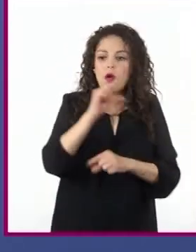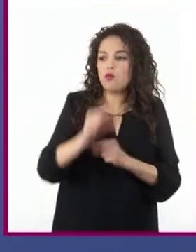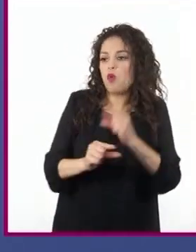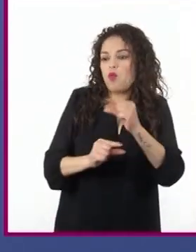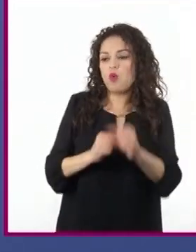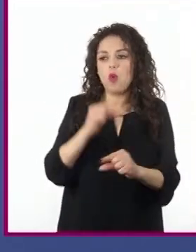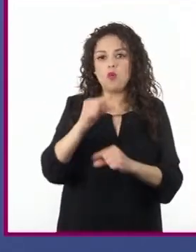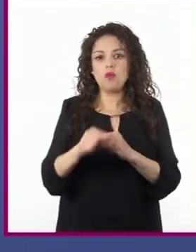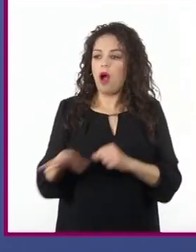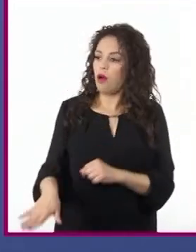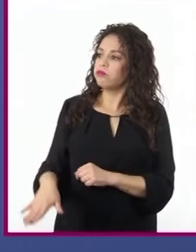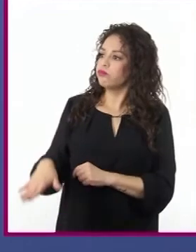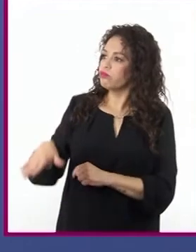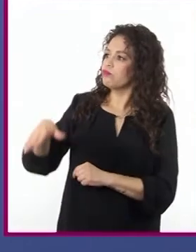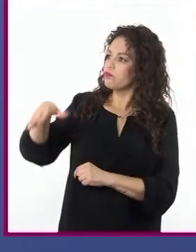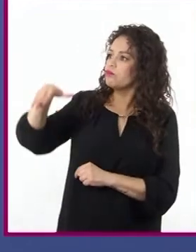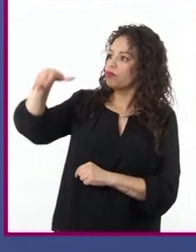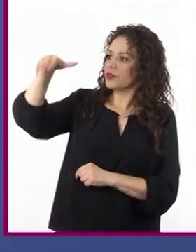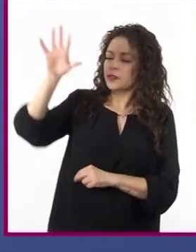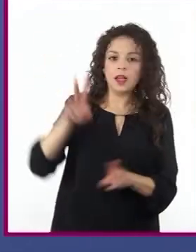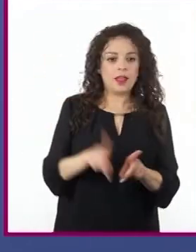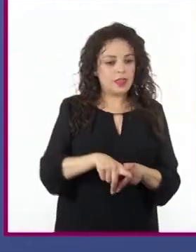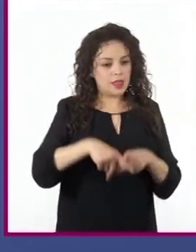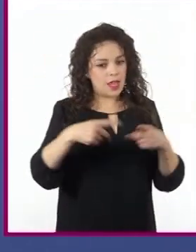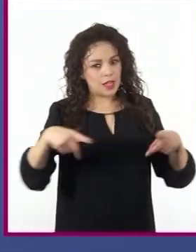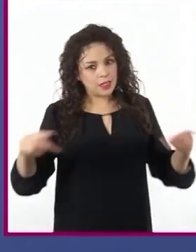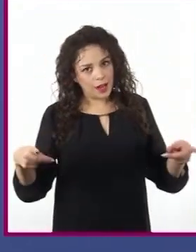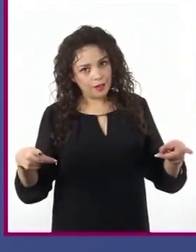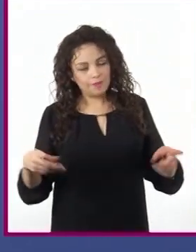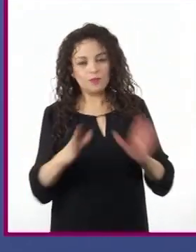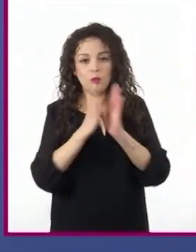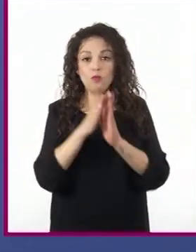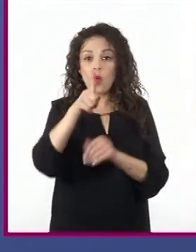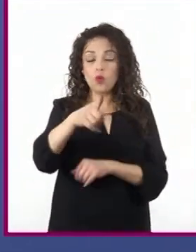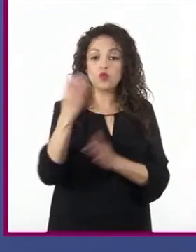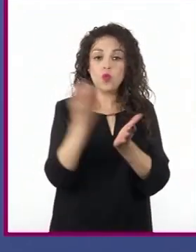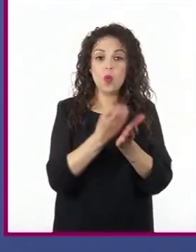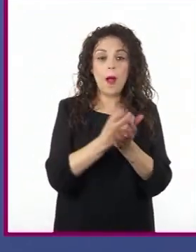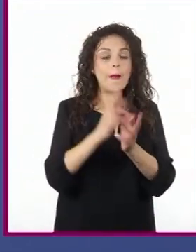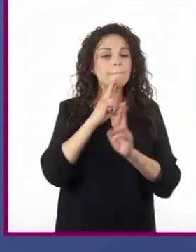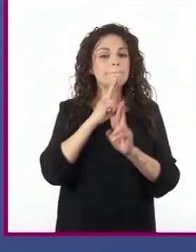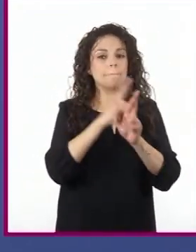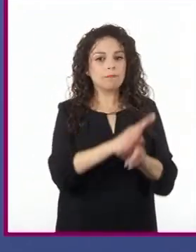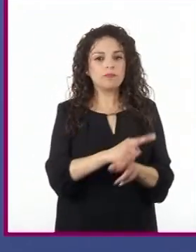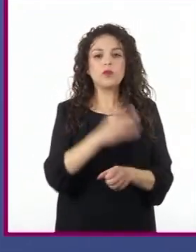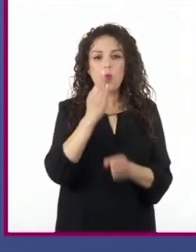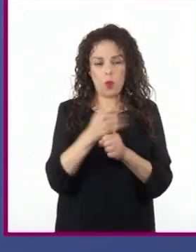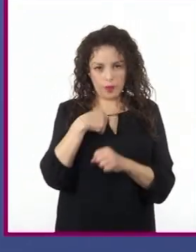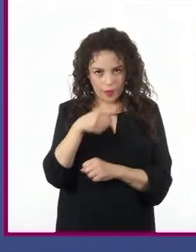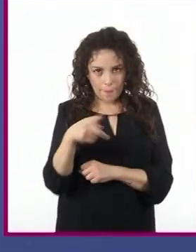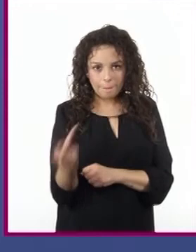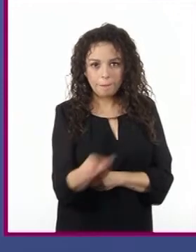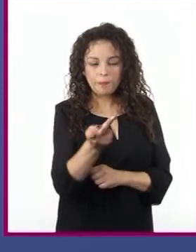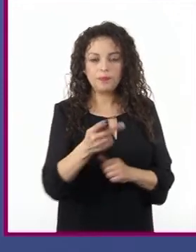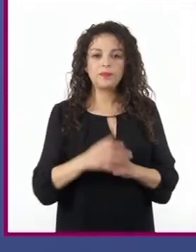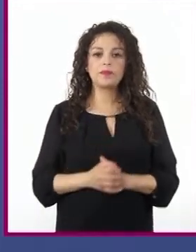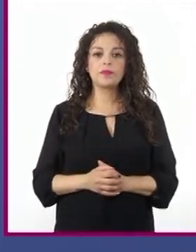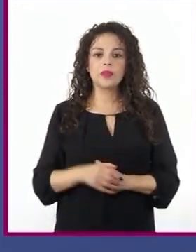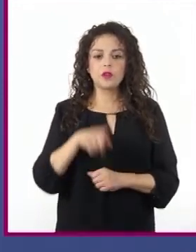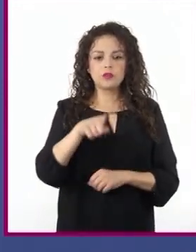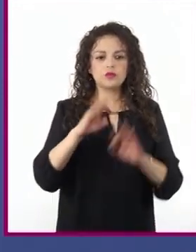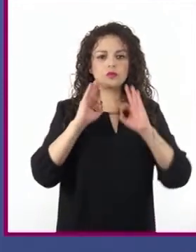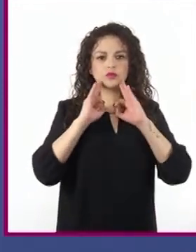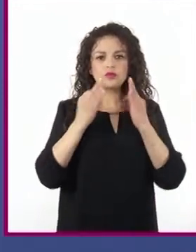creciendo y desarrollándose. Les pido que respondan en su cuaderno la siguiente pregunta. ¿En qué ha cambiado su forma